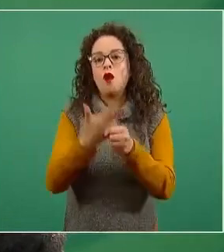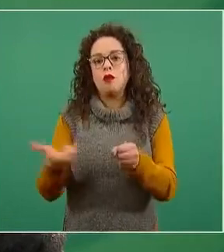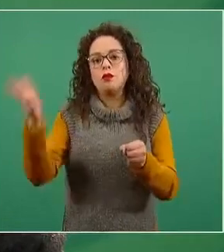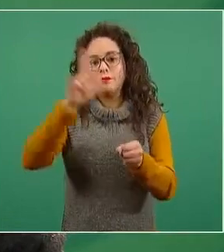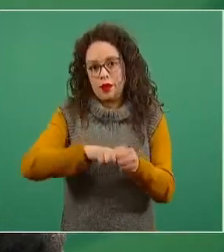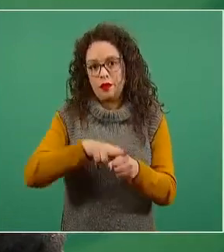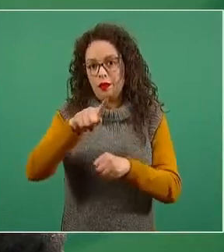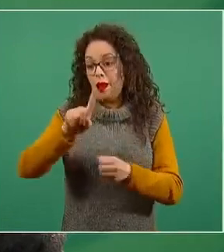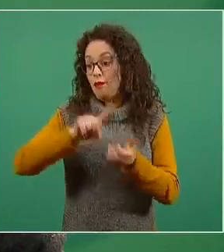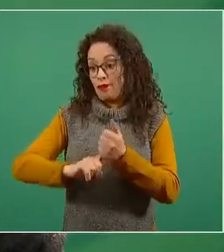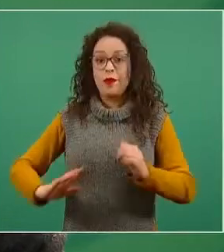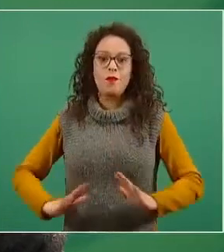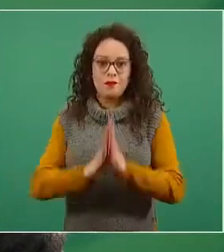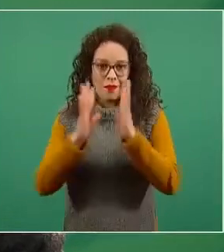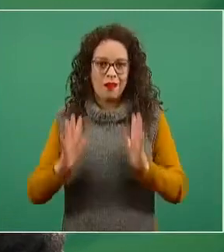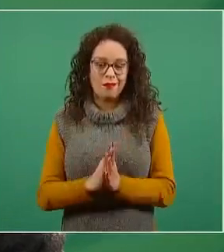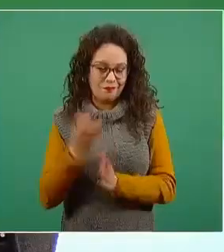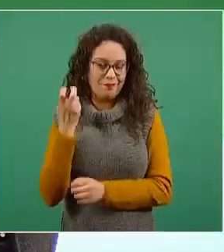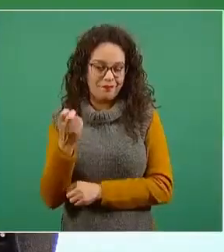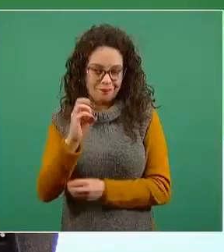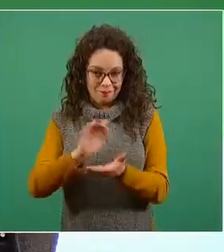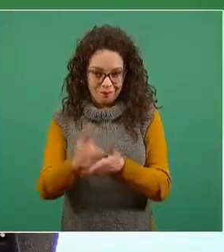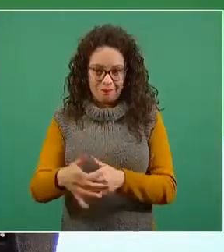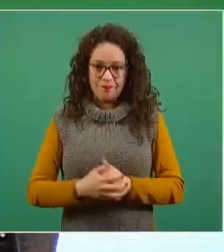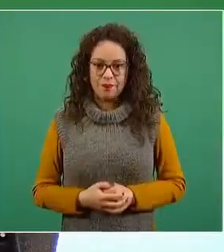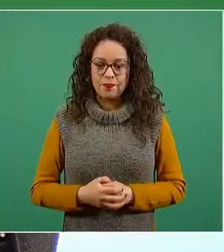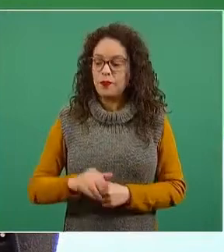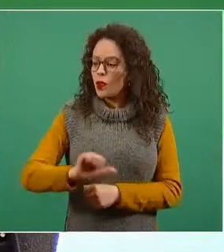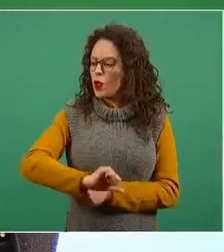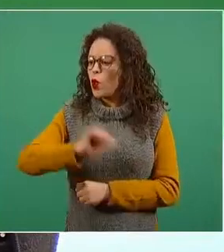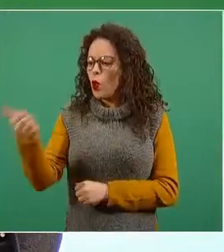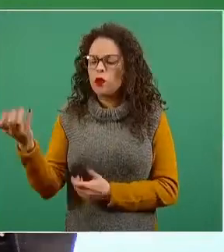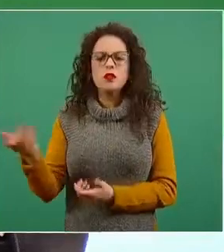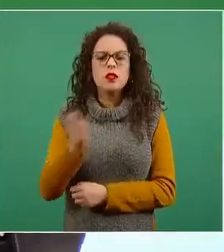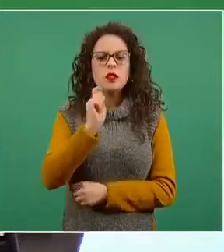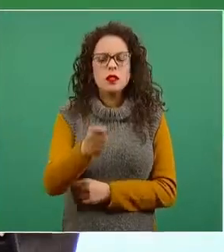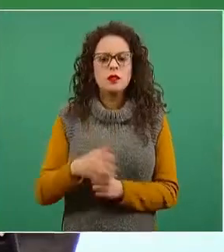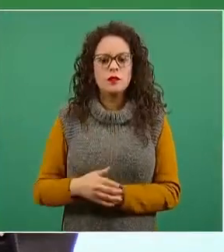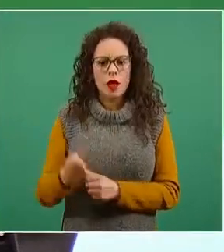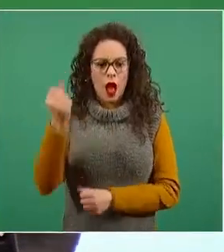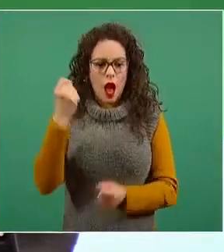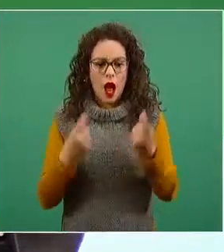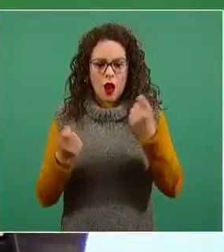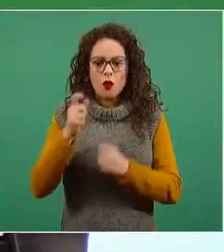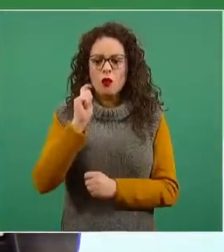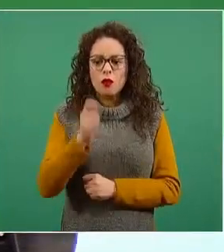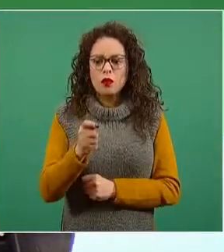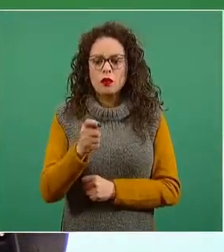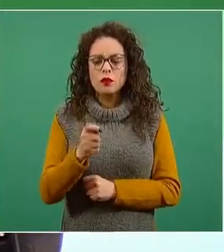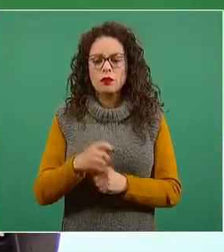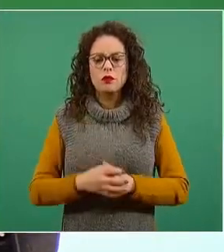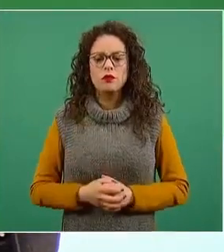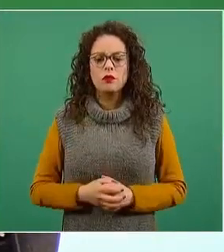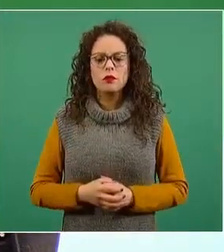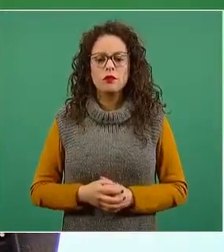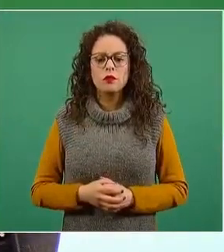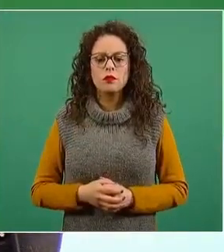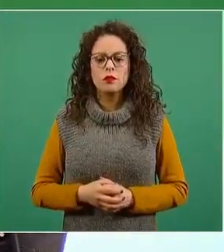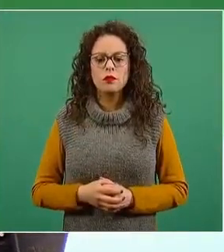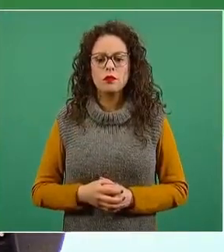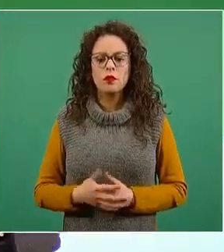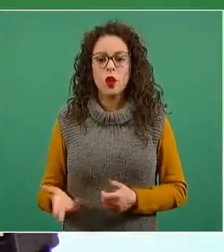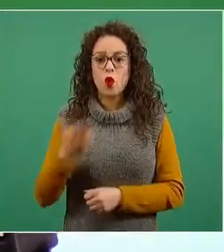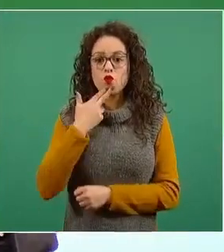que participaron en esto. Otros elementos fueron, en algunos casos, cuando hubo esta intermitencia de uso de la